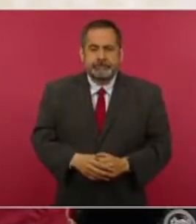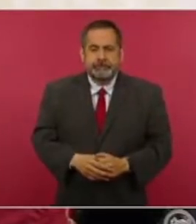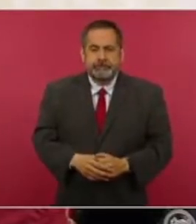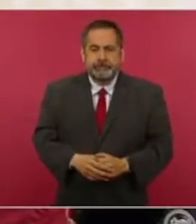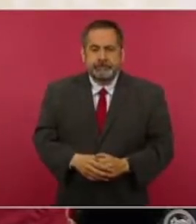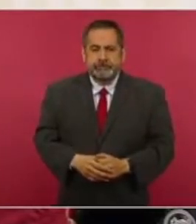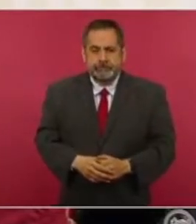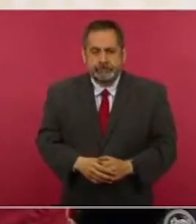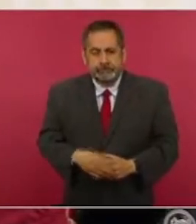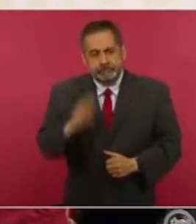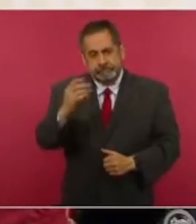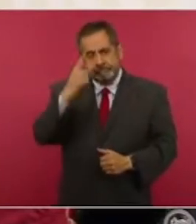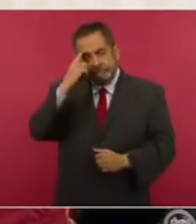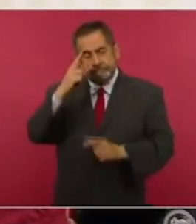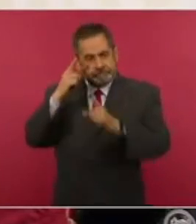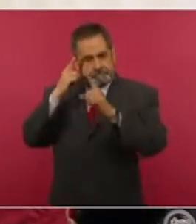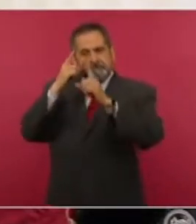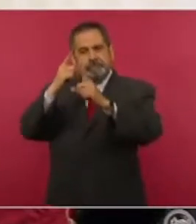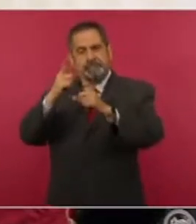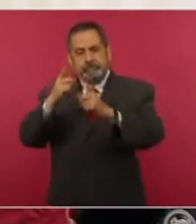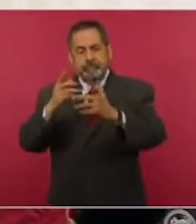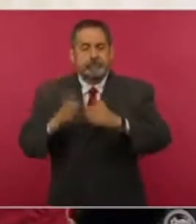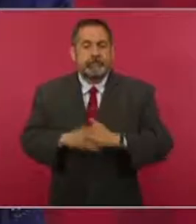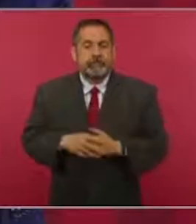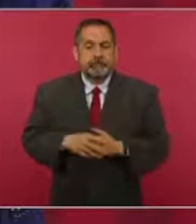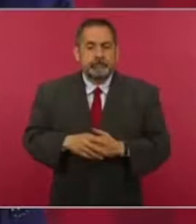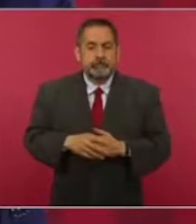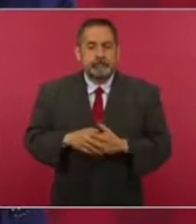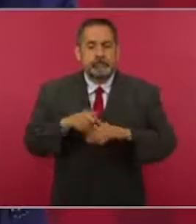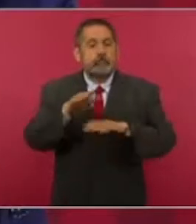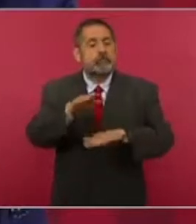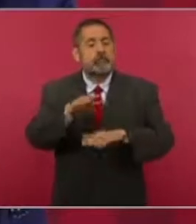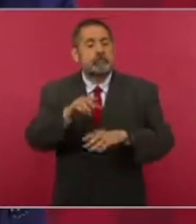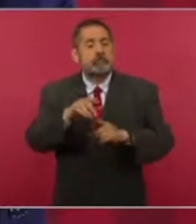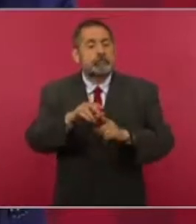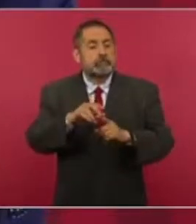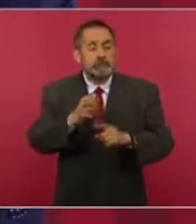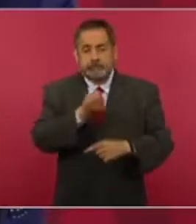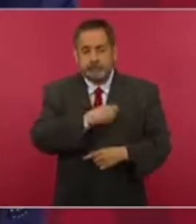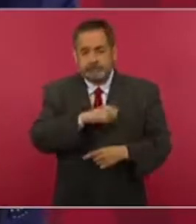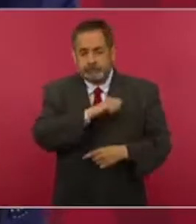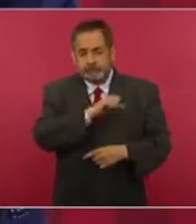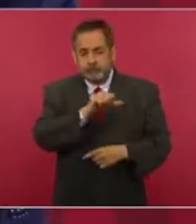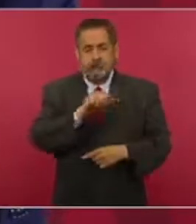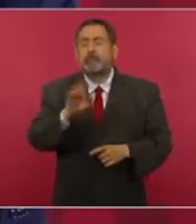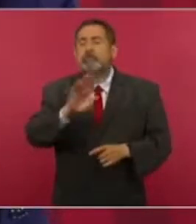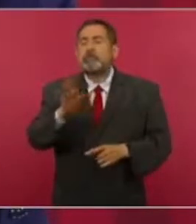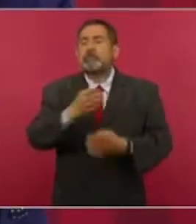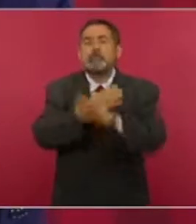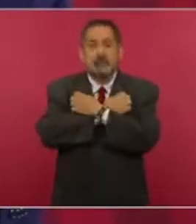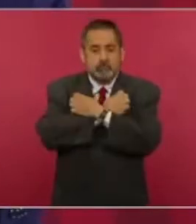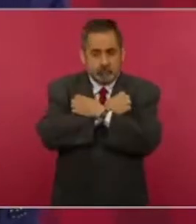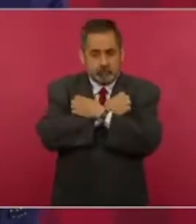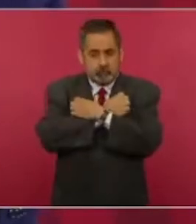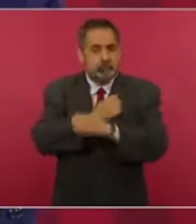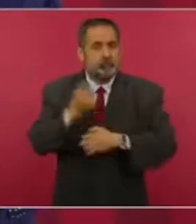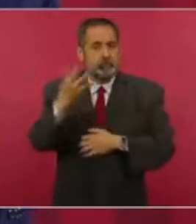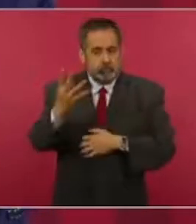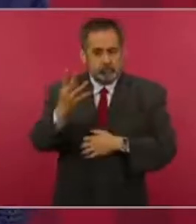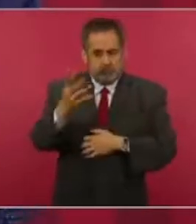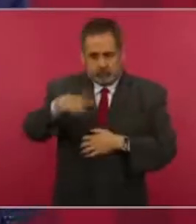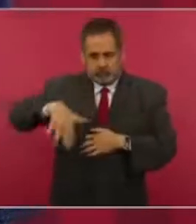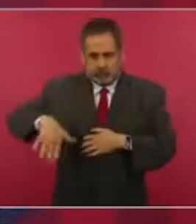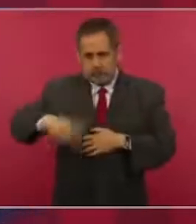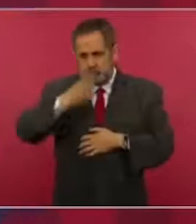Entonces, es un objetivo. En el caso de salud son cuatro objetivos, perdón, de educación, cuatro, por lo